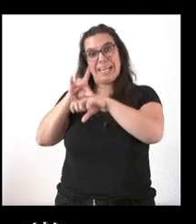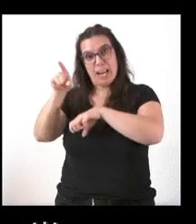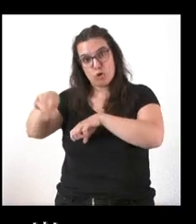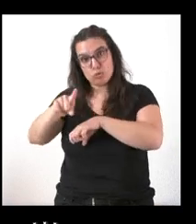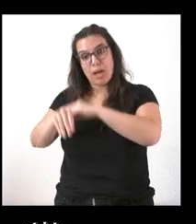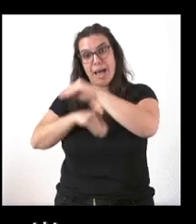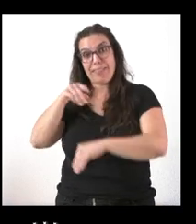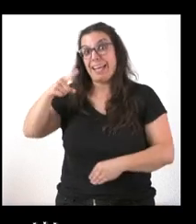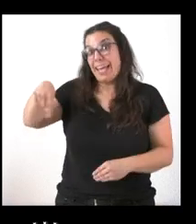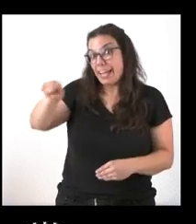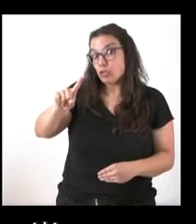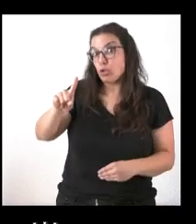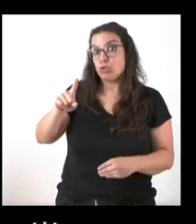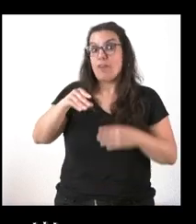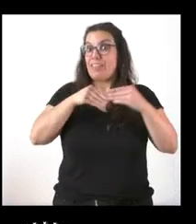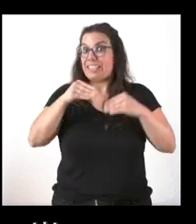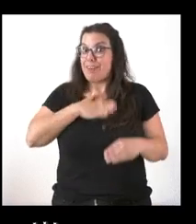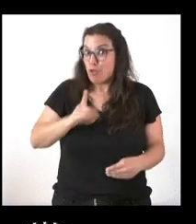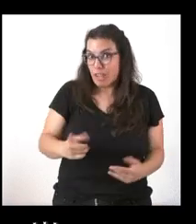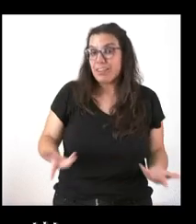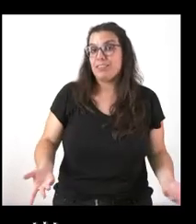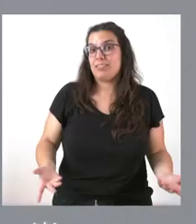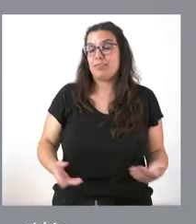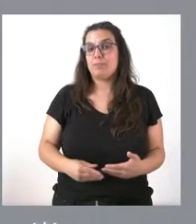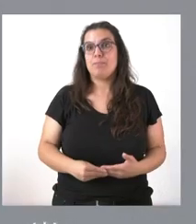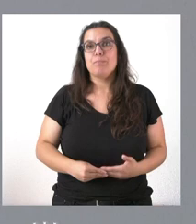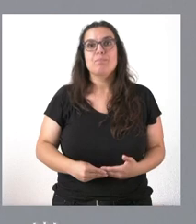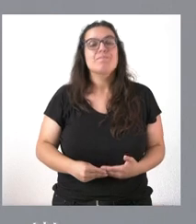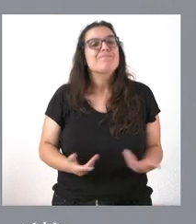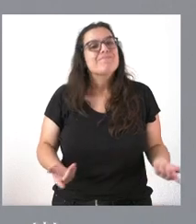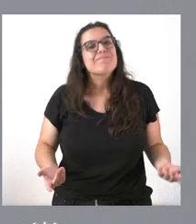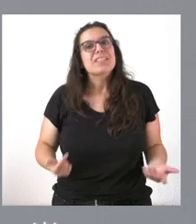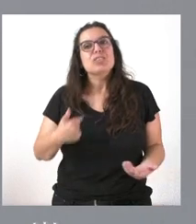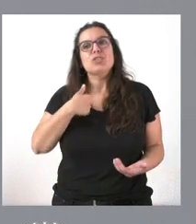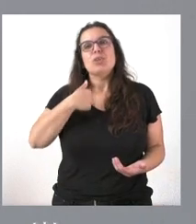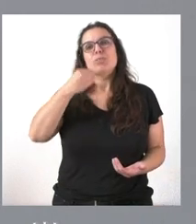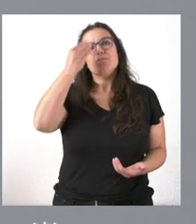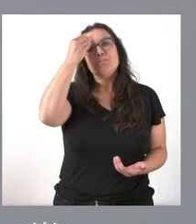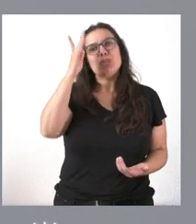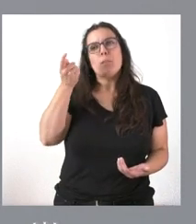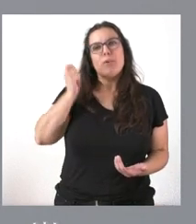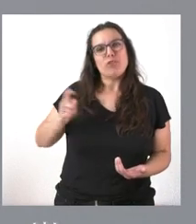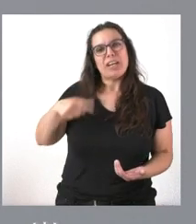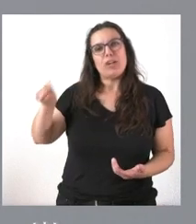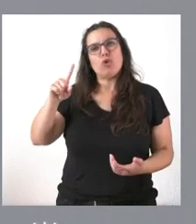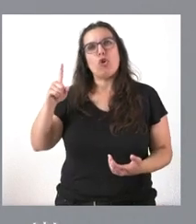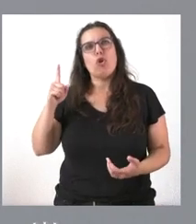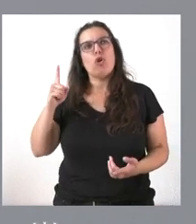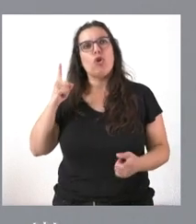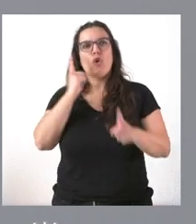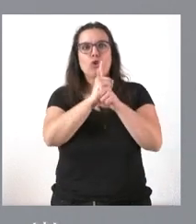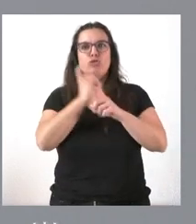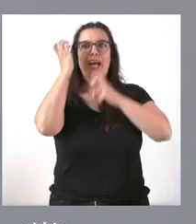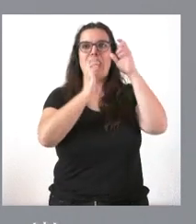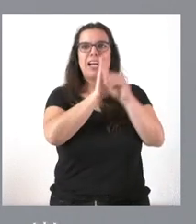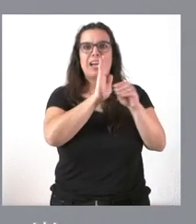quienes precisamente no quieren flexibilizar yo no creo que los profesionales sanitarios estén en contra de los ganaderos